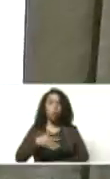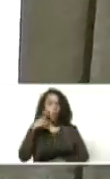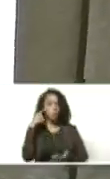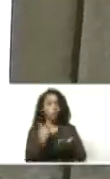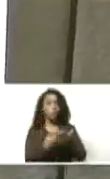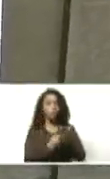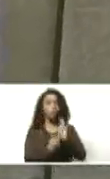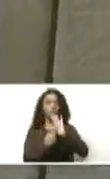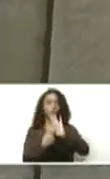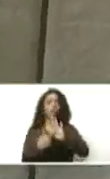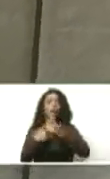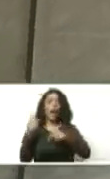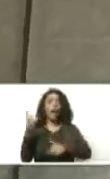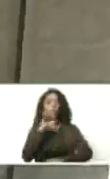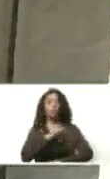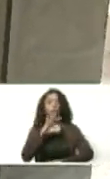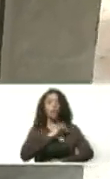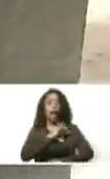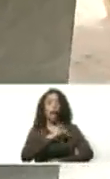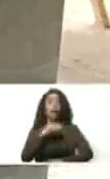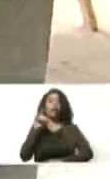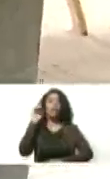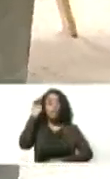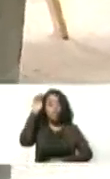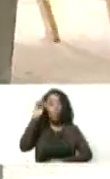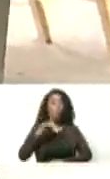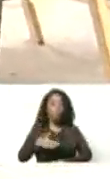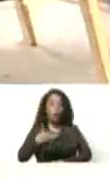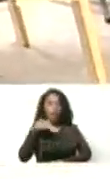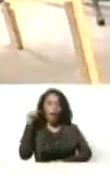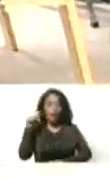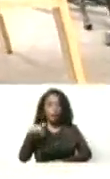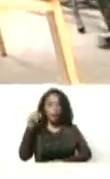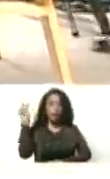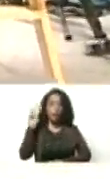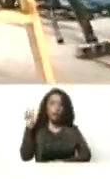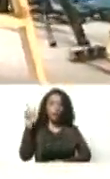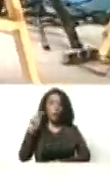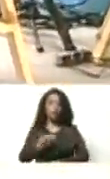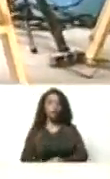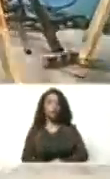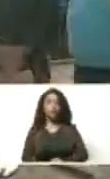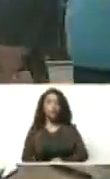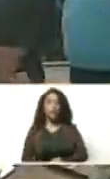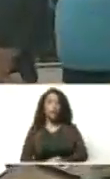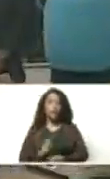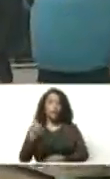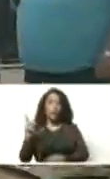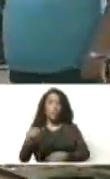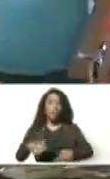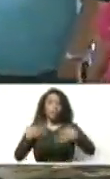demostrar que el socialismo es el futuro del país, presidente. José Simón León, vale,